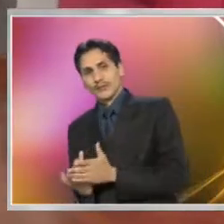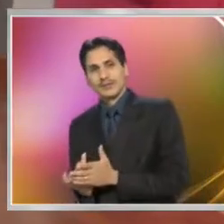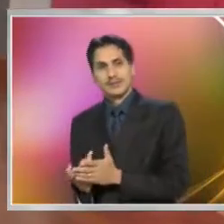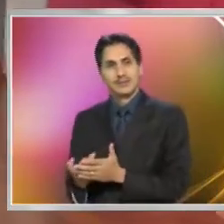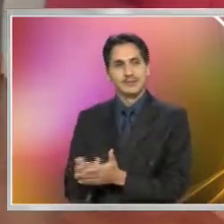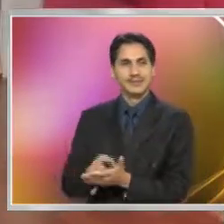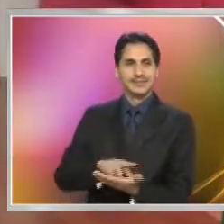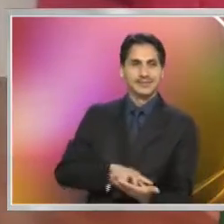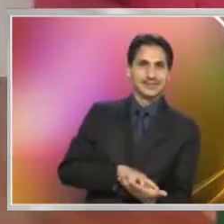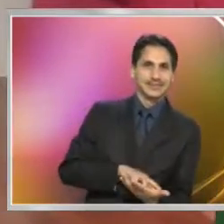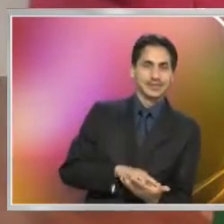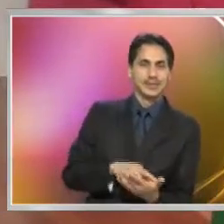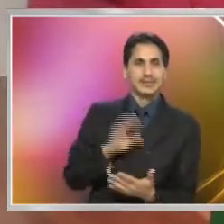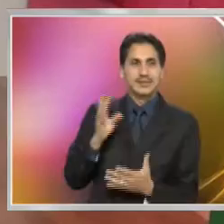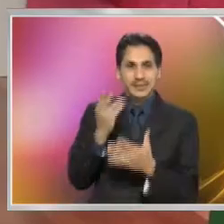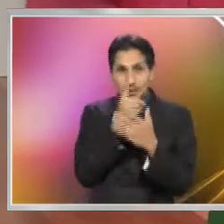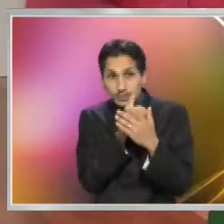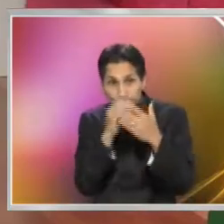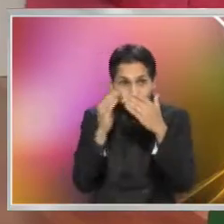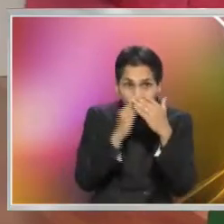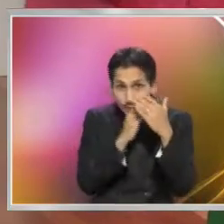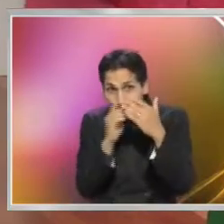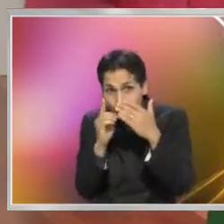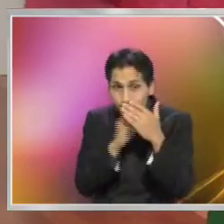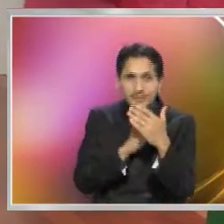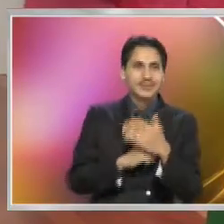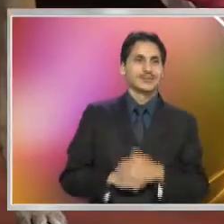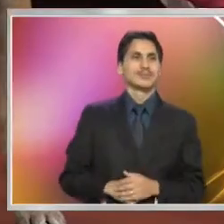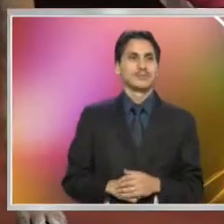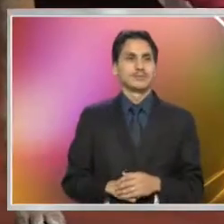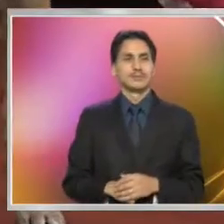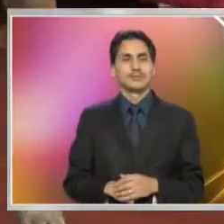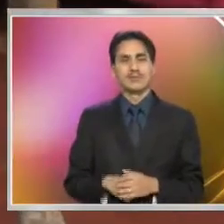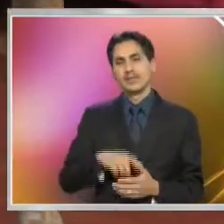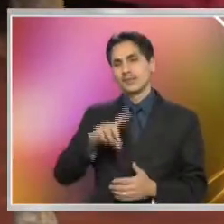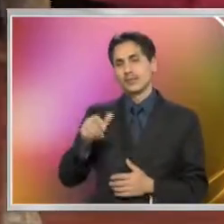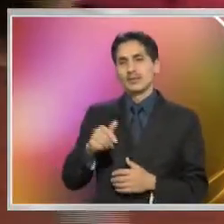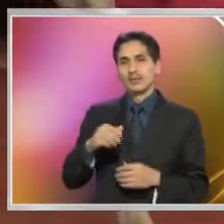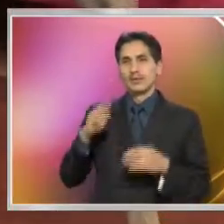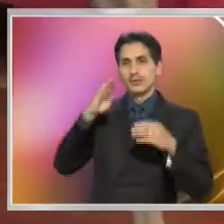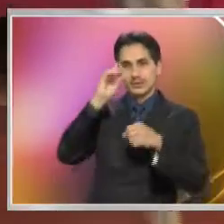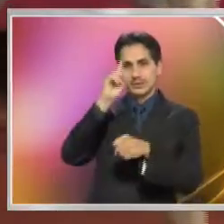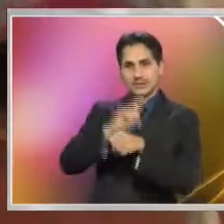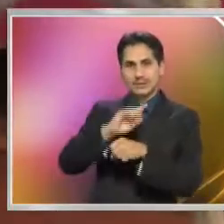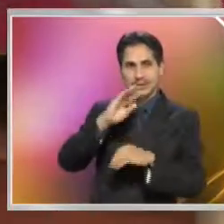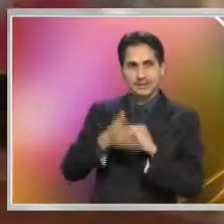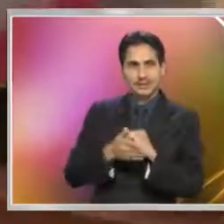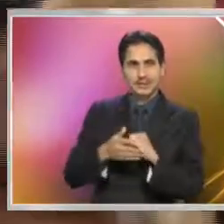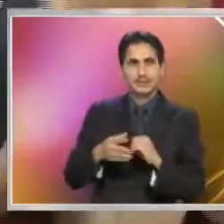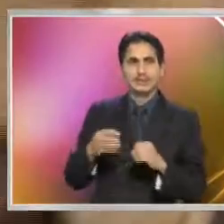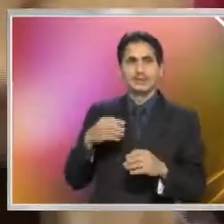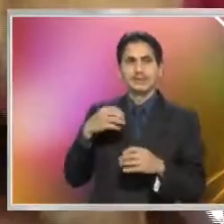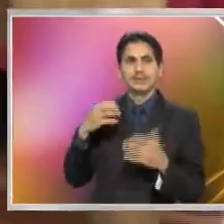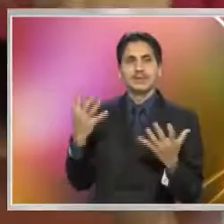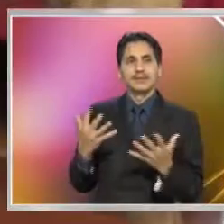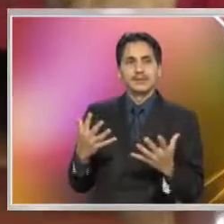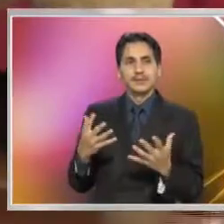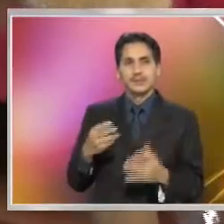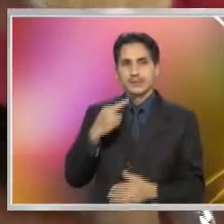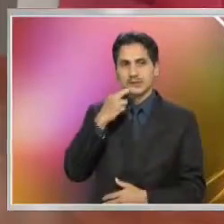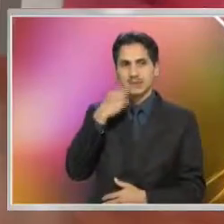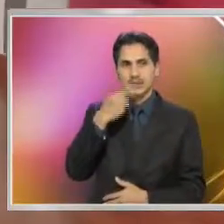lo comenzamos, haciendo una pequeña oración. Gracias, muchas